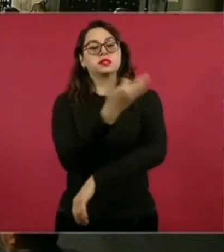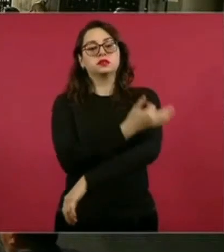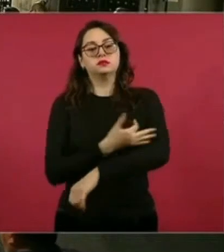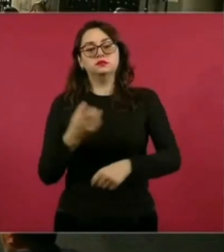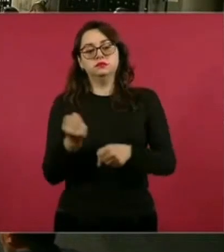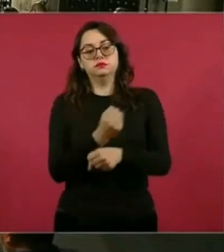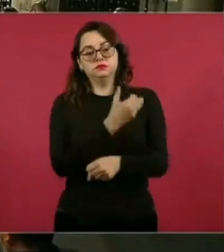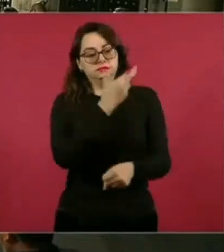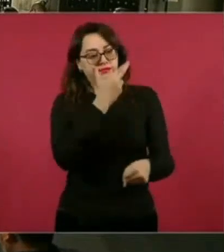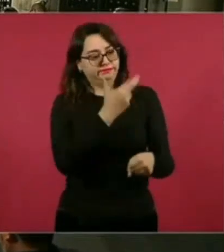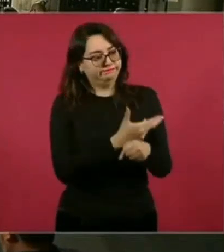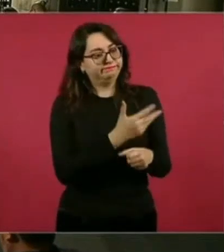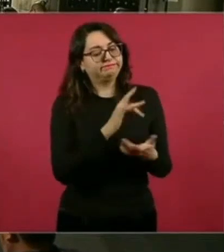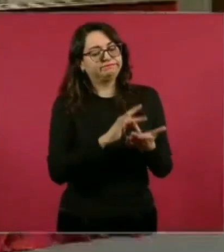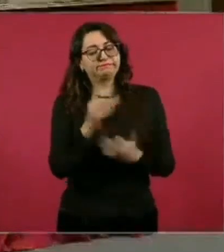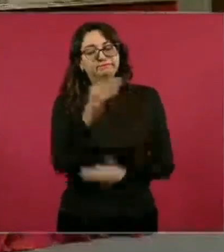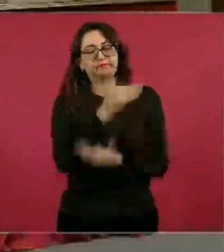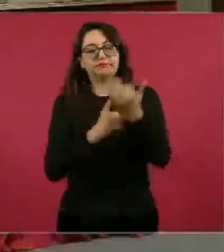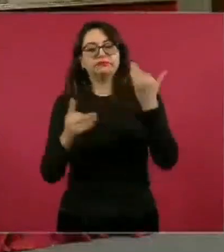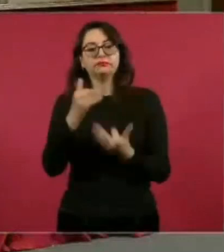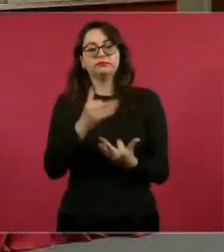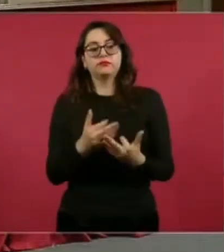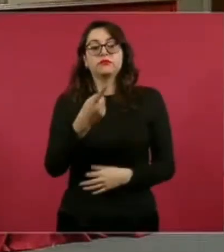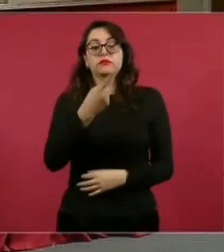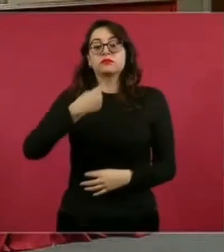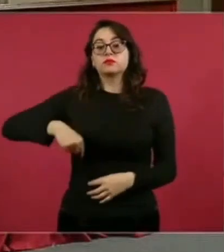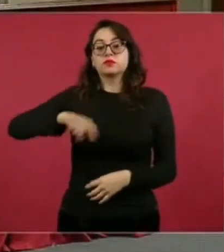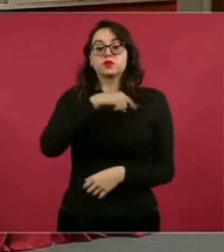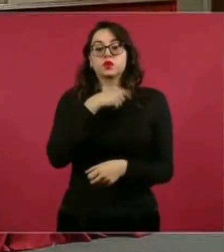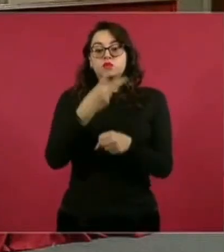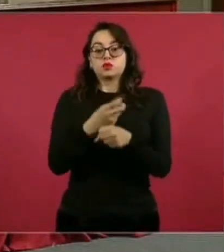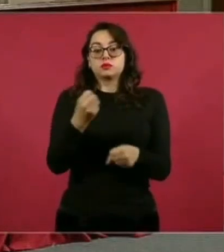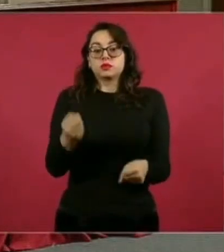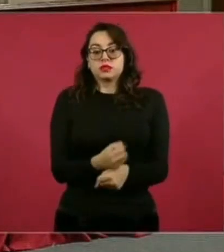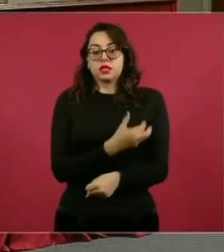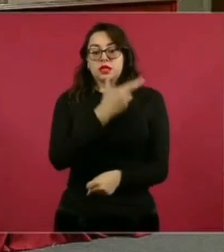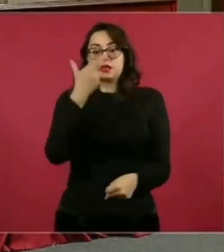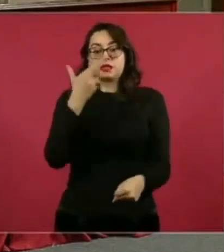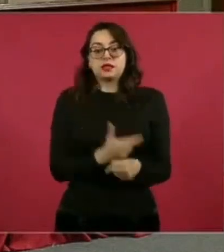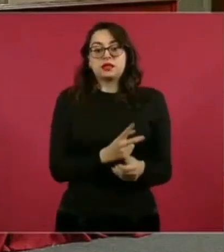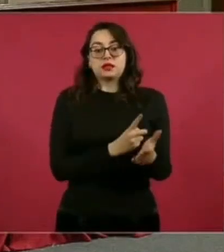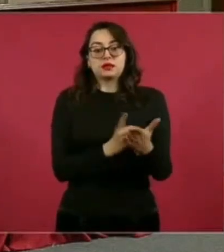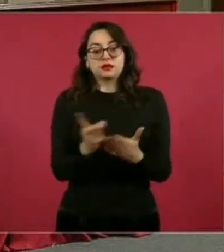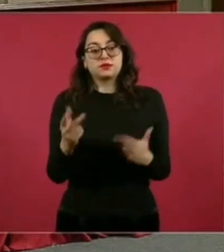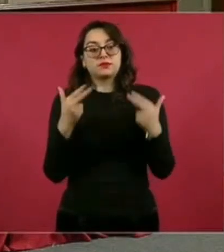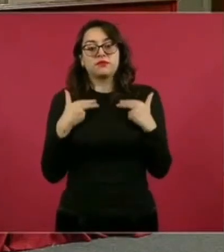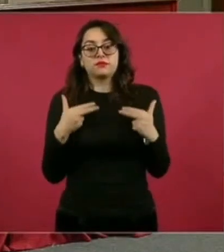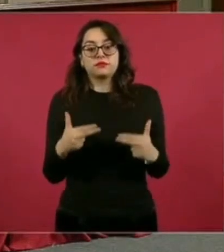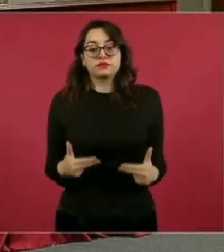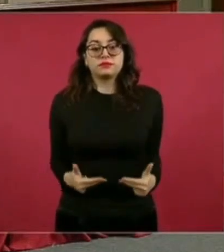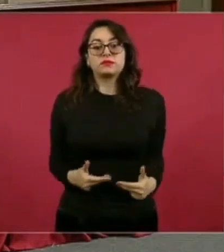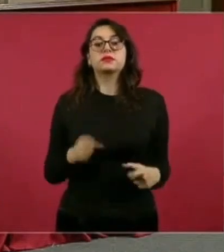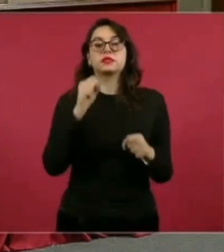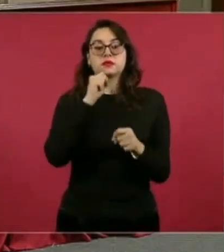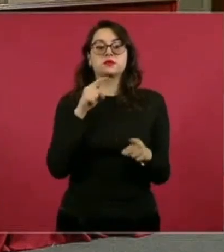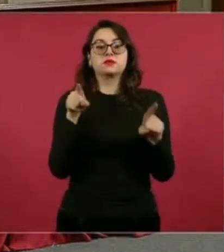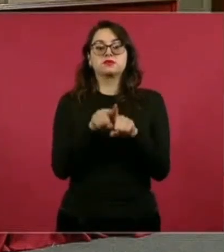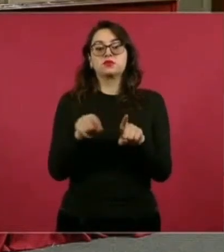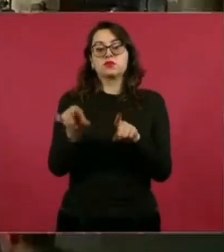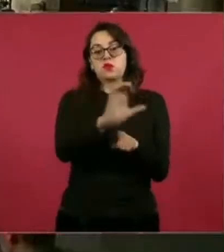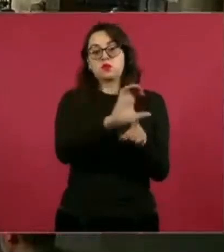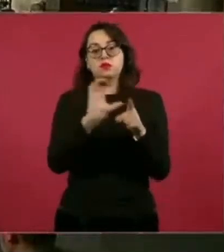Comentar que desde la Subsecretaría de Derechos Humanos, Población y Migración y del propio